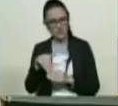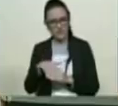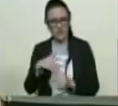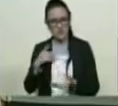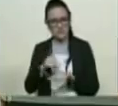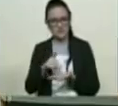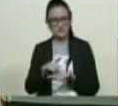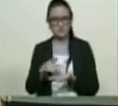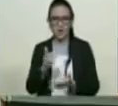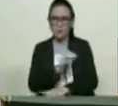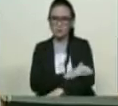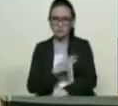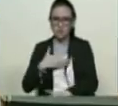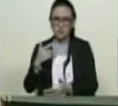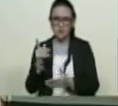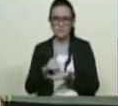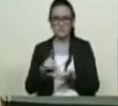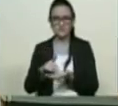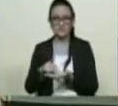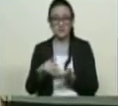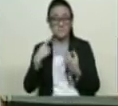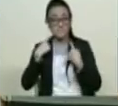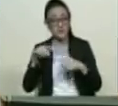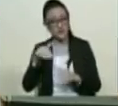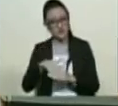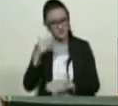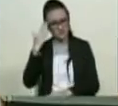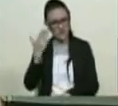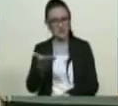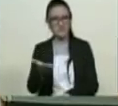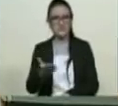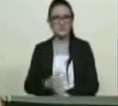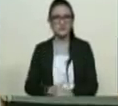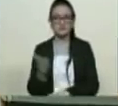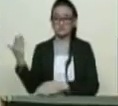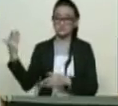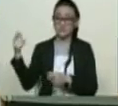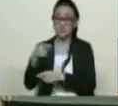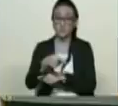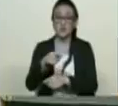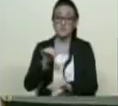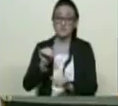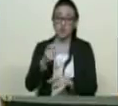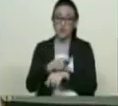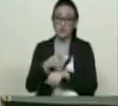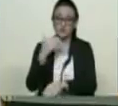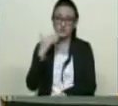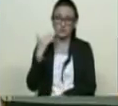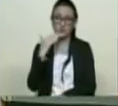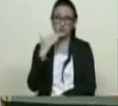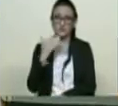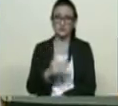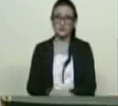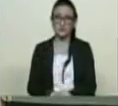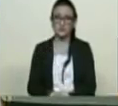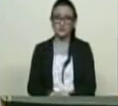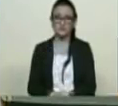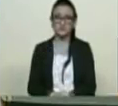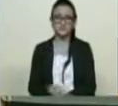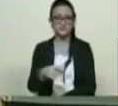La oposición no participa porque tiene perdidas las elecciones y porque tiene una orden del gobierno de Estados Unidos. Y es una